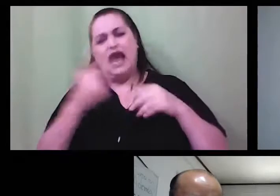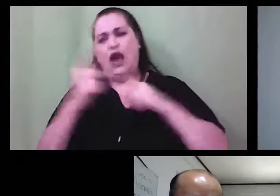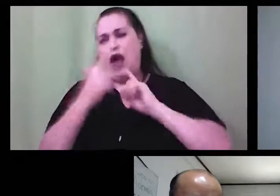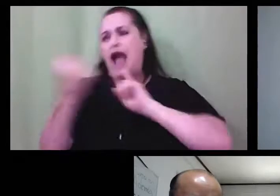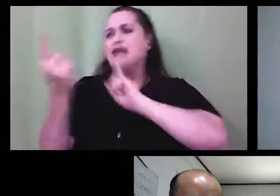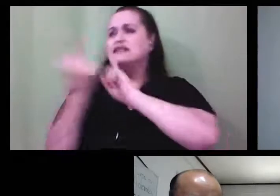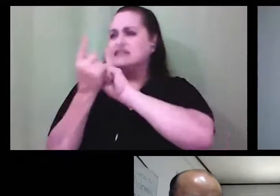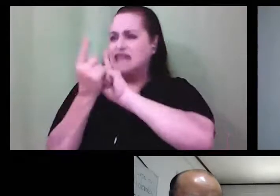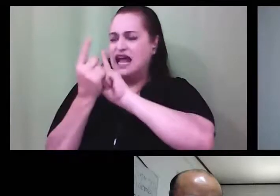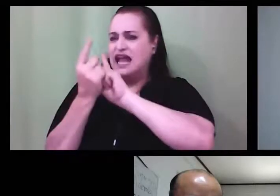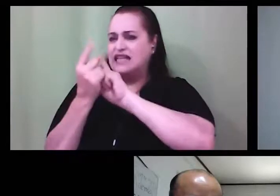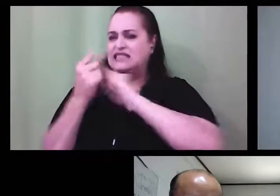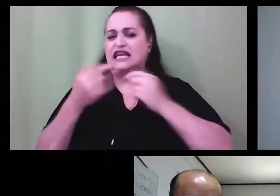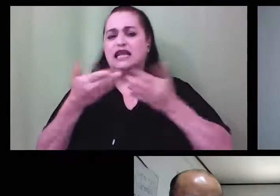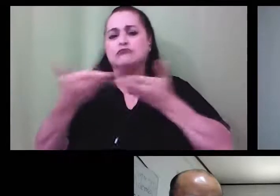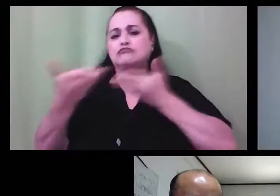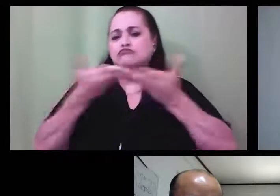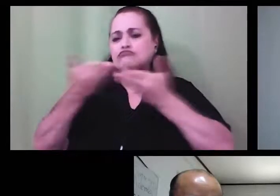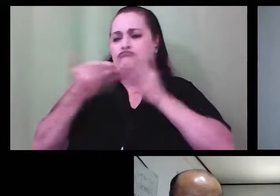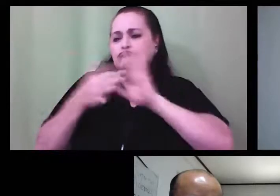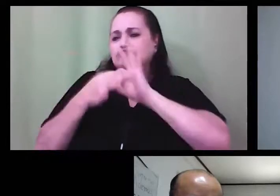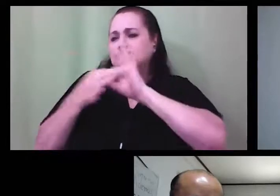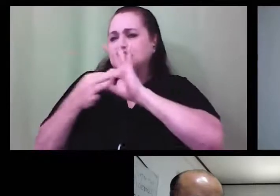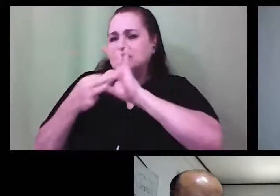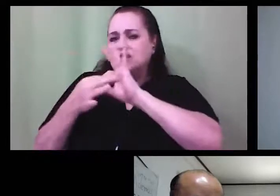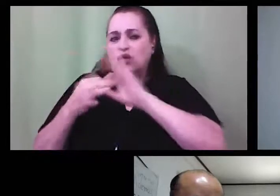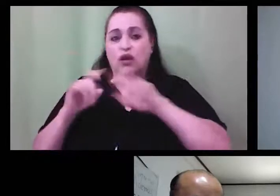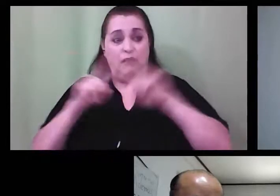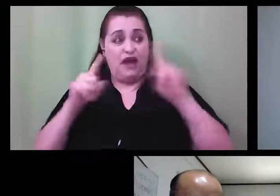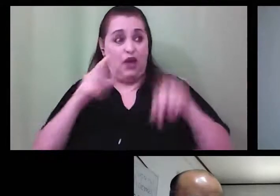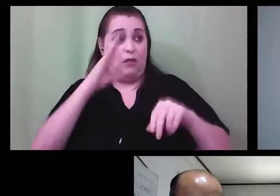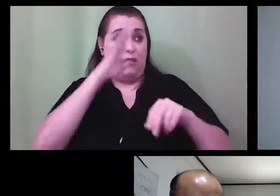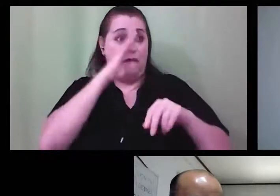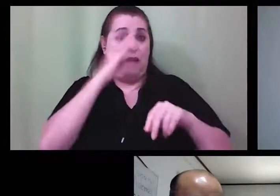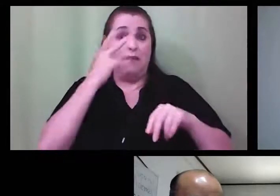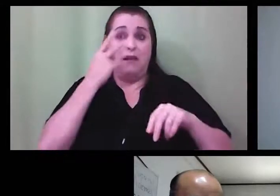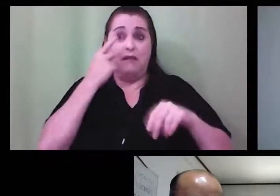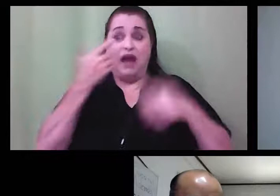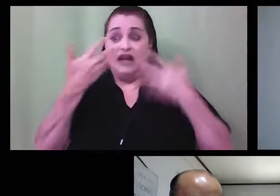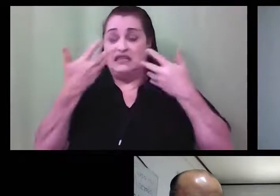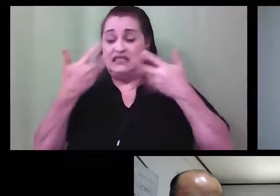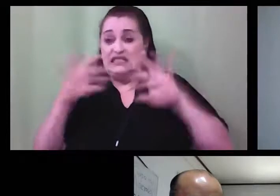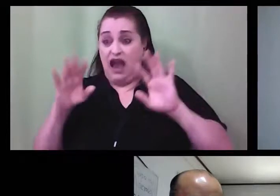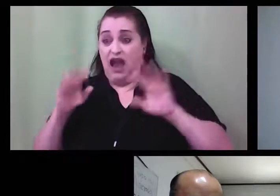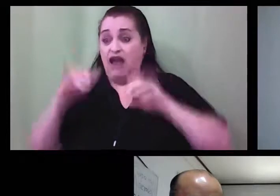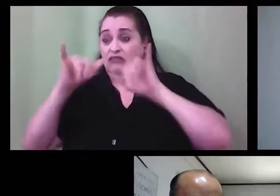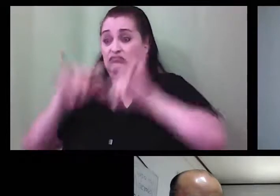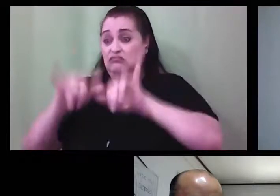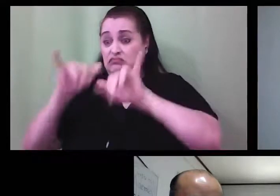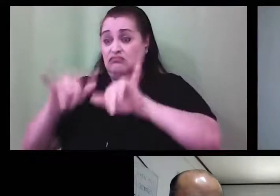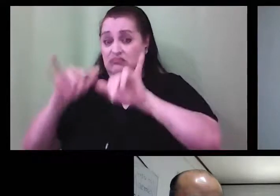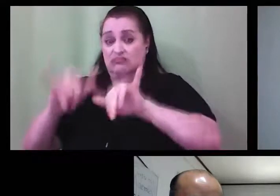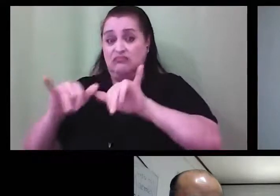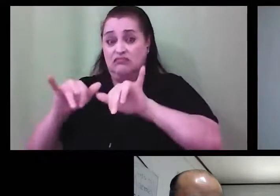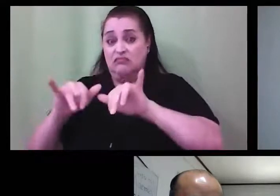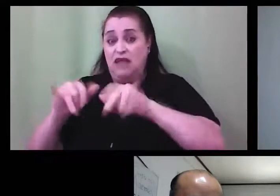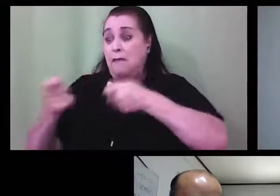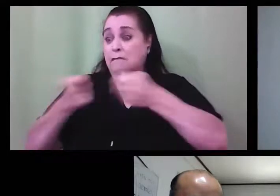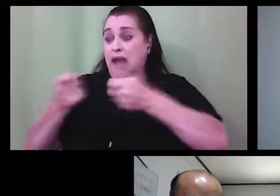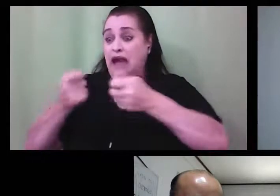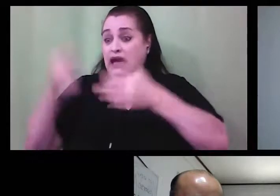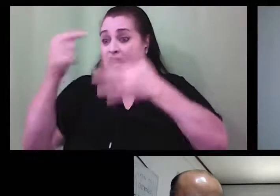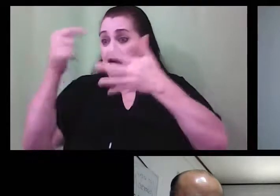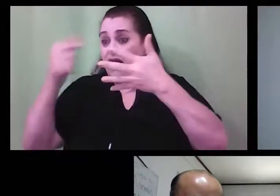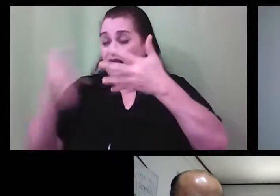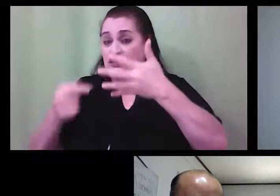acérquese, establezcamos un vínculo, pero cuando el papá y la mamá ya están demasiado ahí y manejando muchos